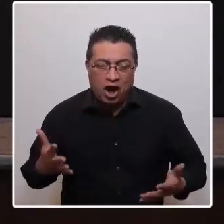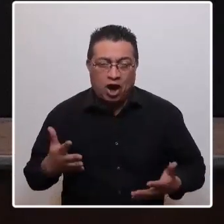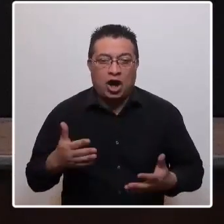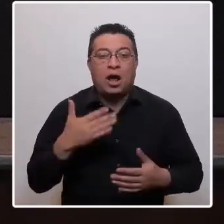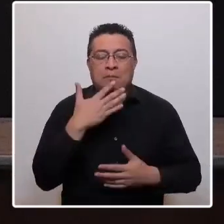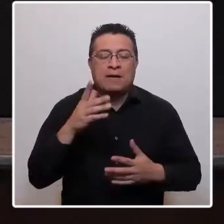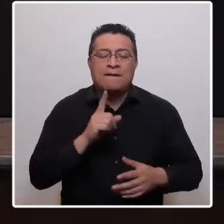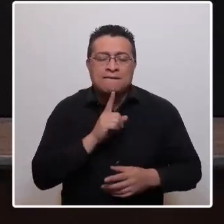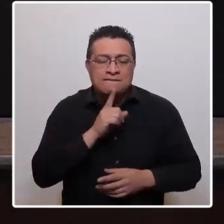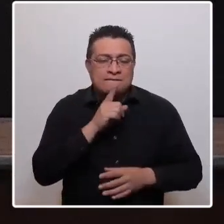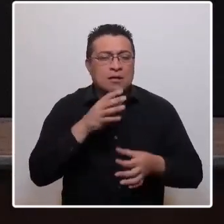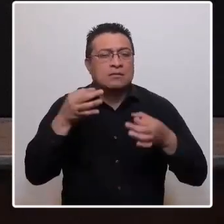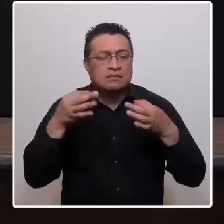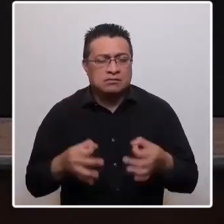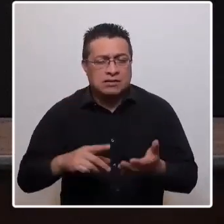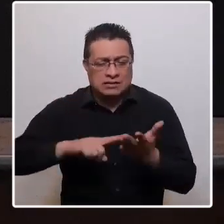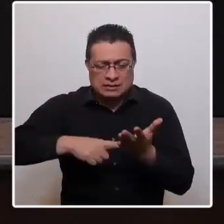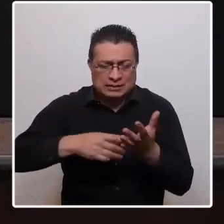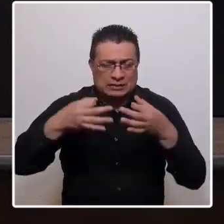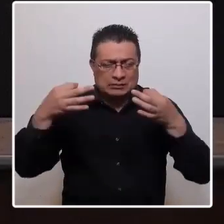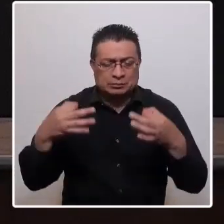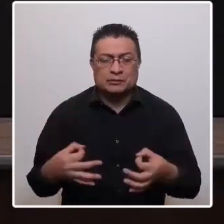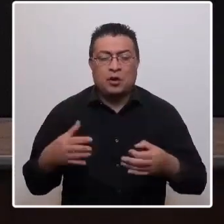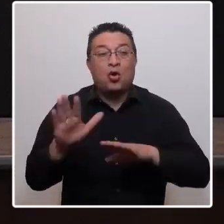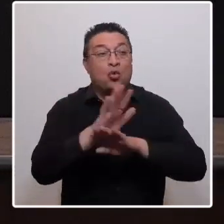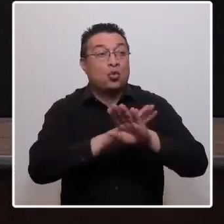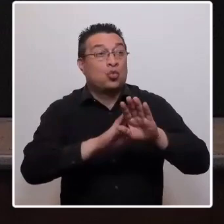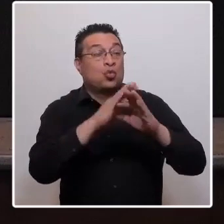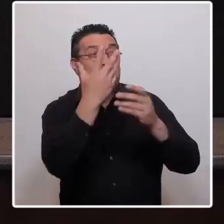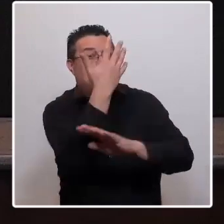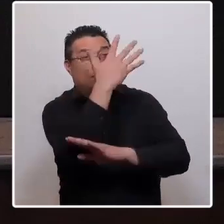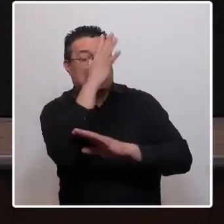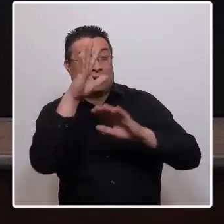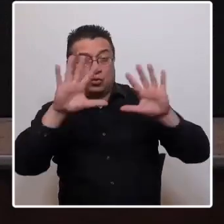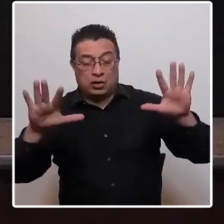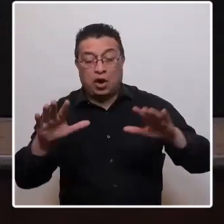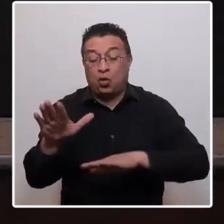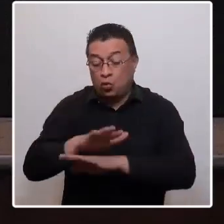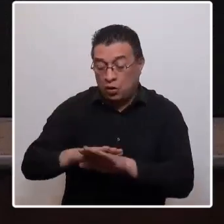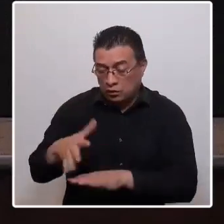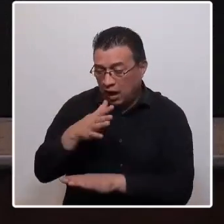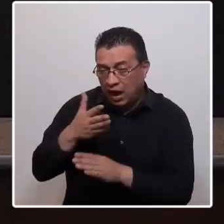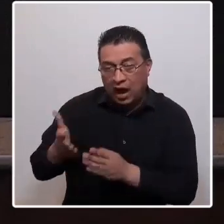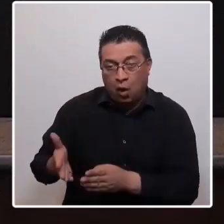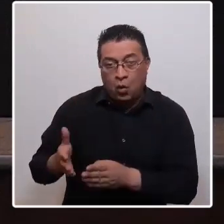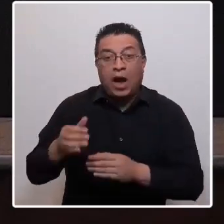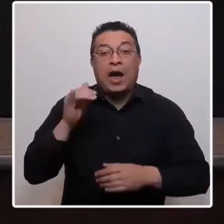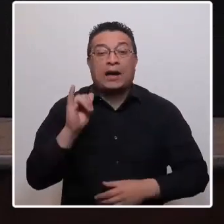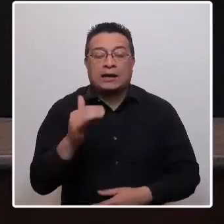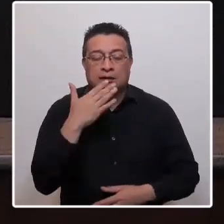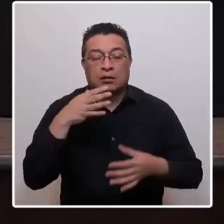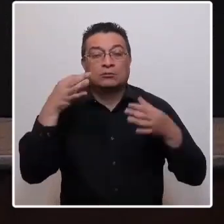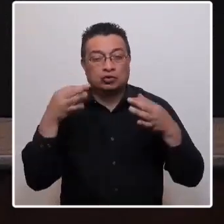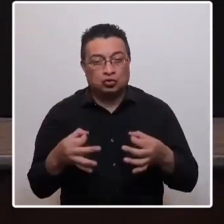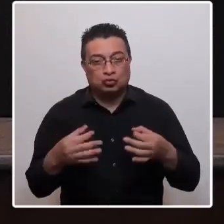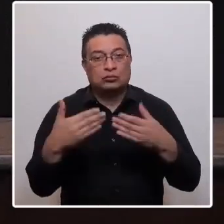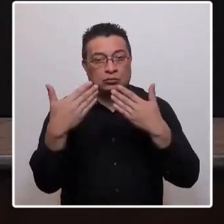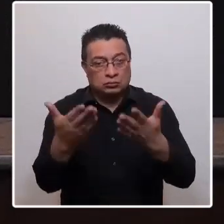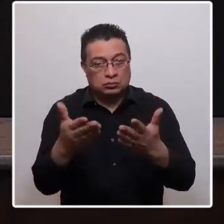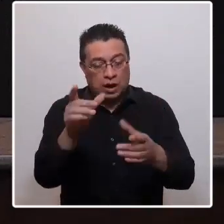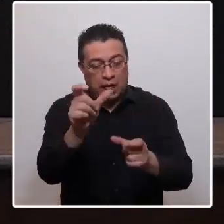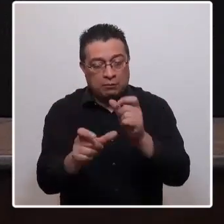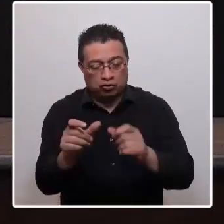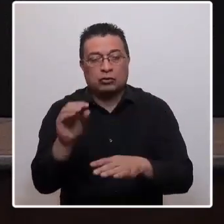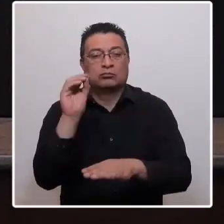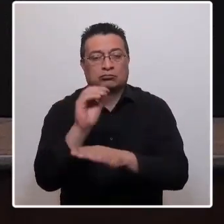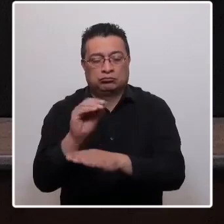más eficiencia, cuidando la naturaleza, cuidando el agua y asegurando a la población un